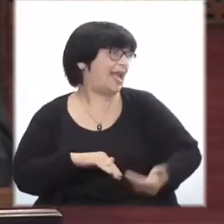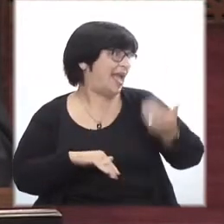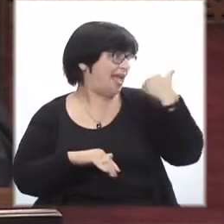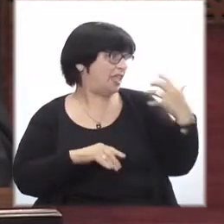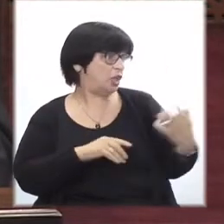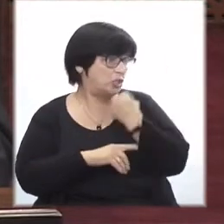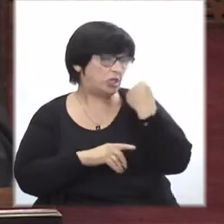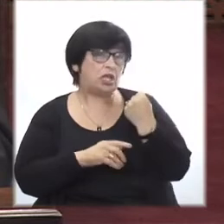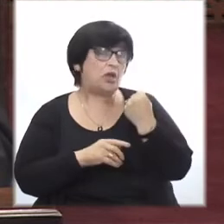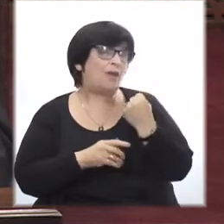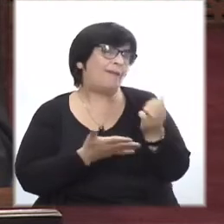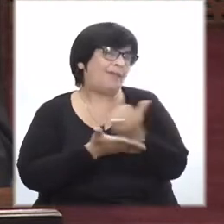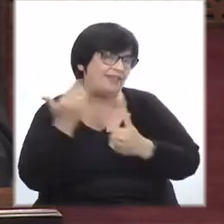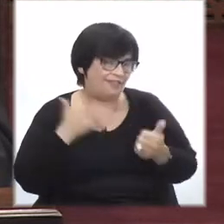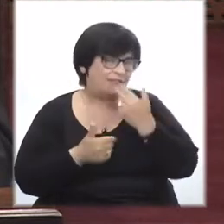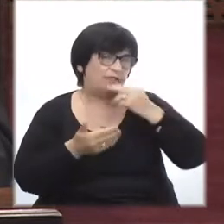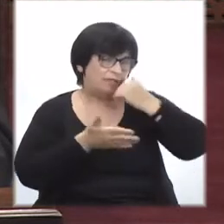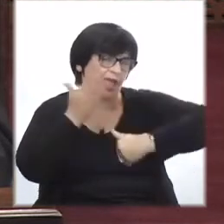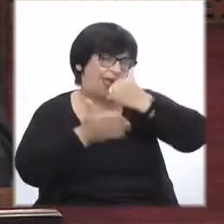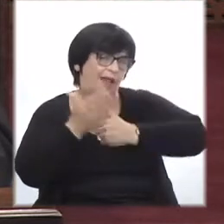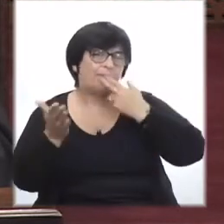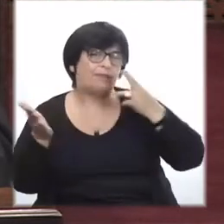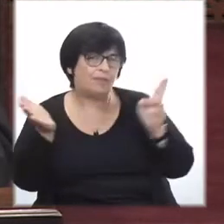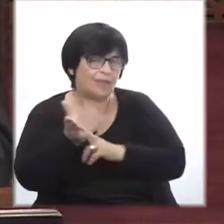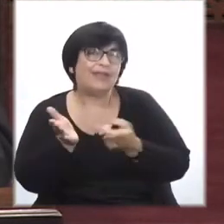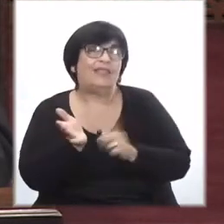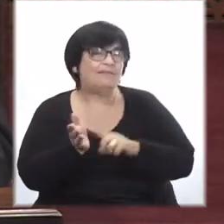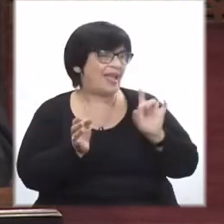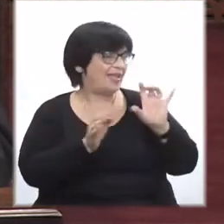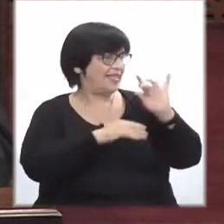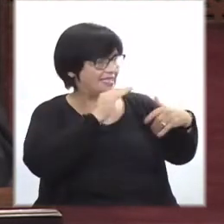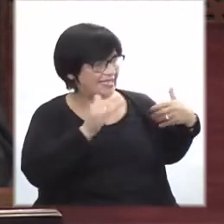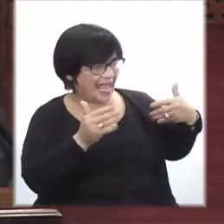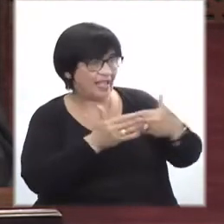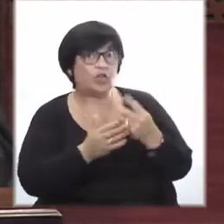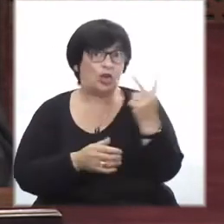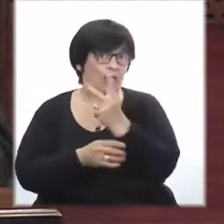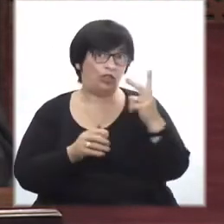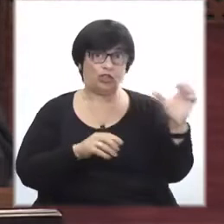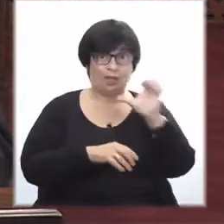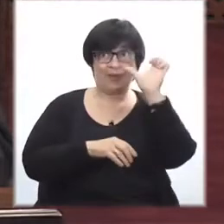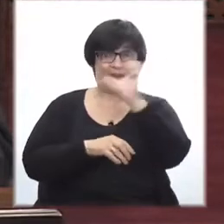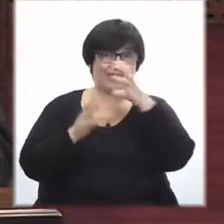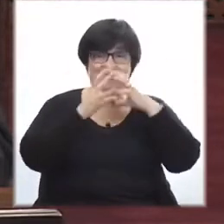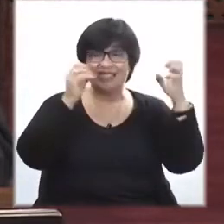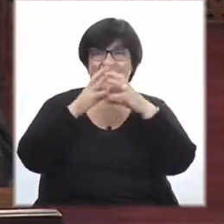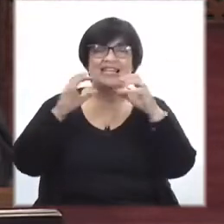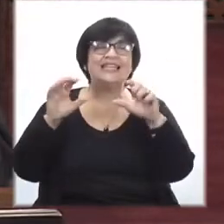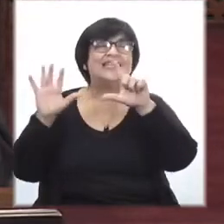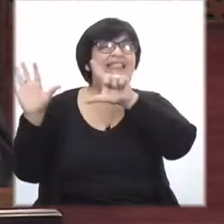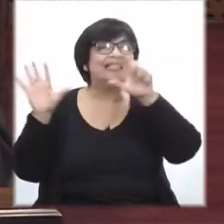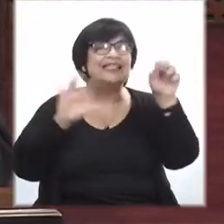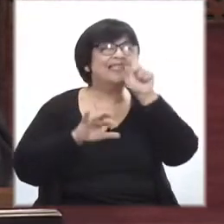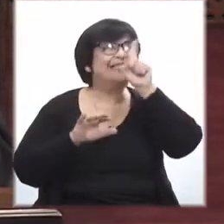beneficios tributarios, sino que también en los anteriores 15 años se les ha permitido adquirir a las dos forestadoras celulósicas casi